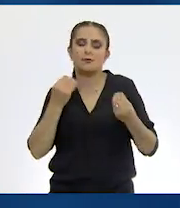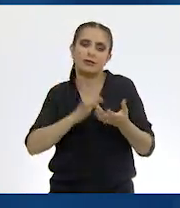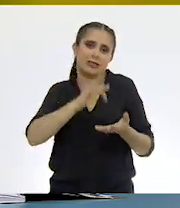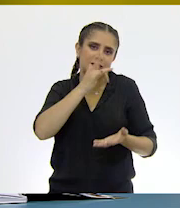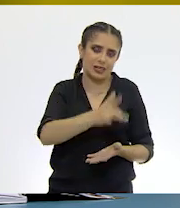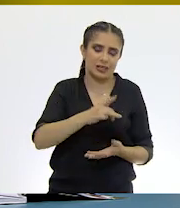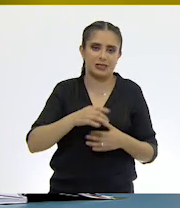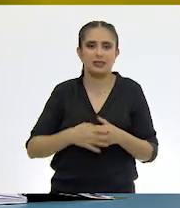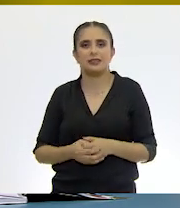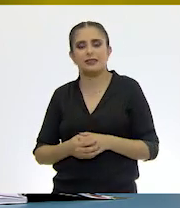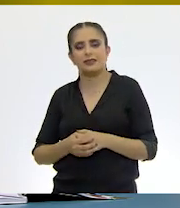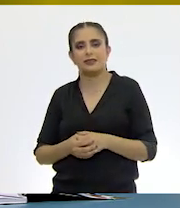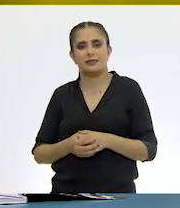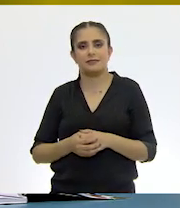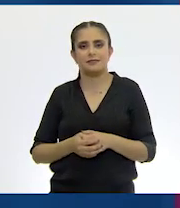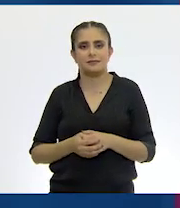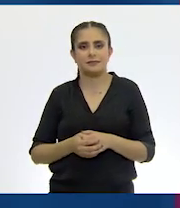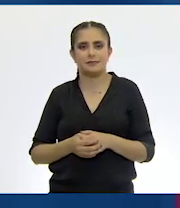Al contrario, María.